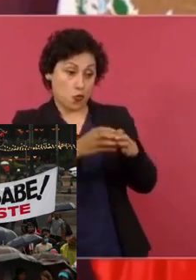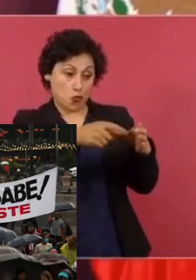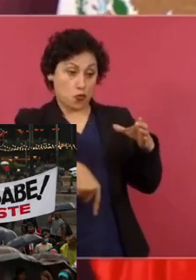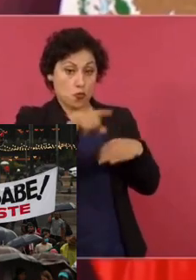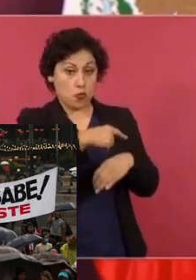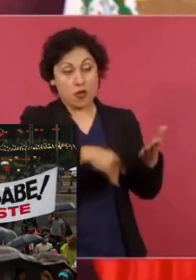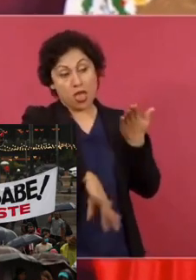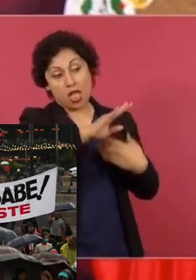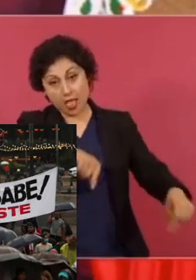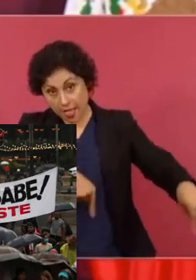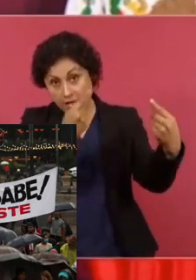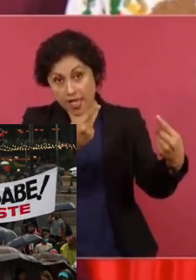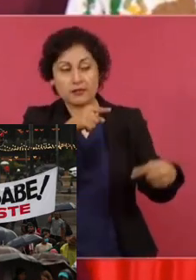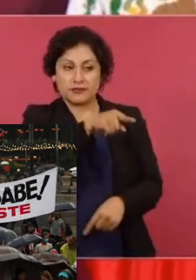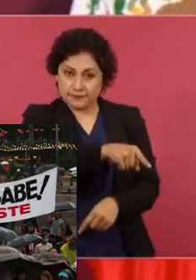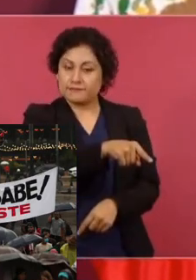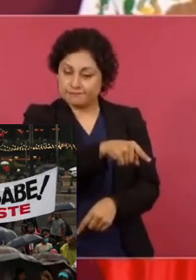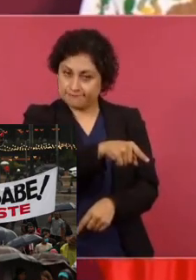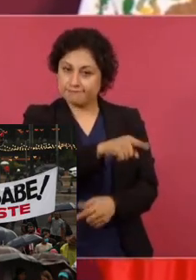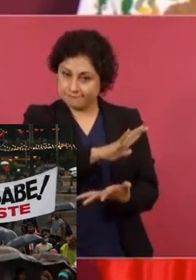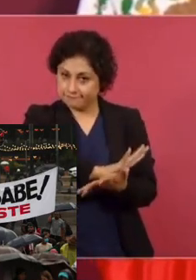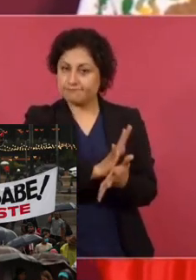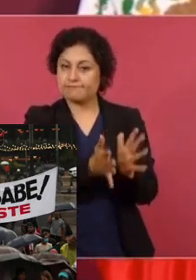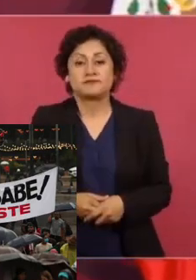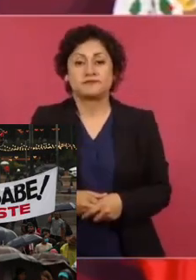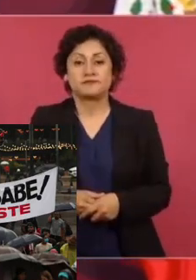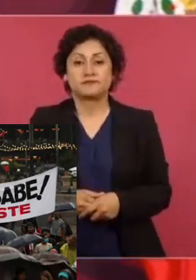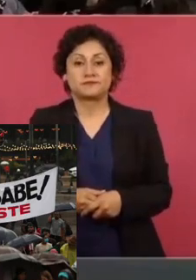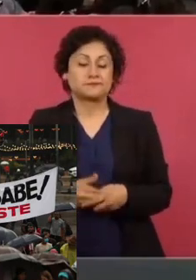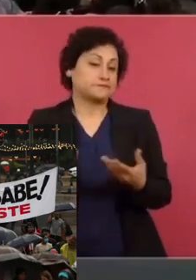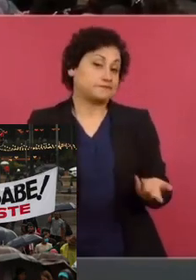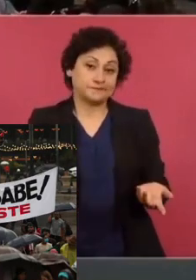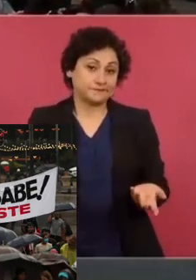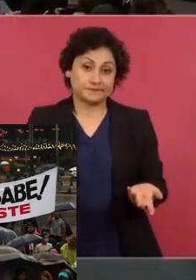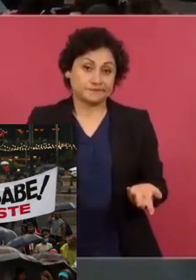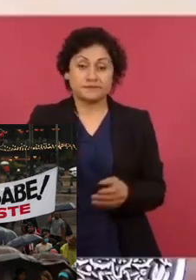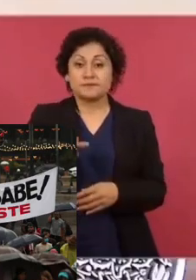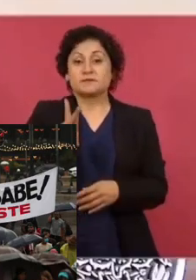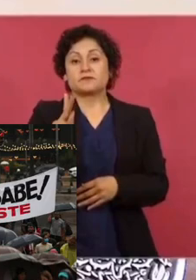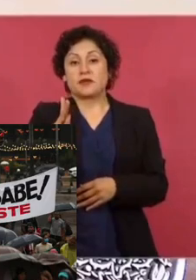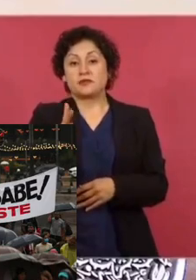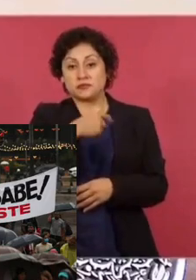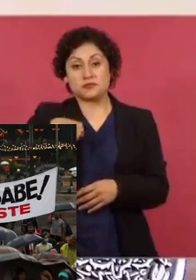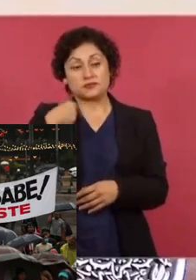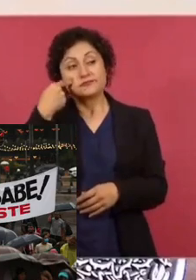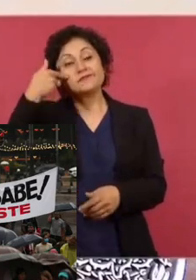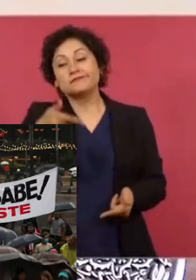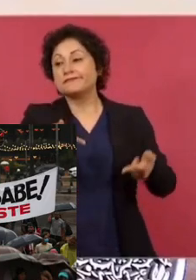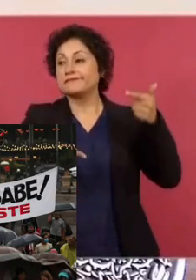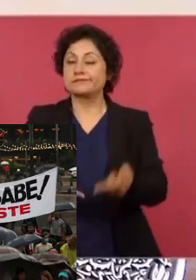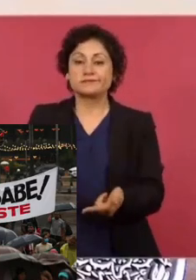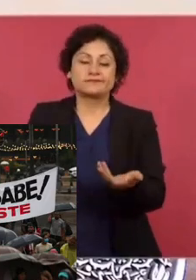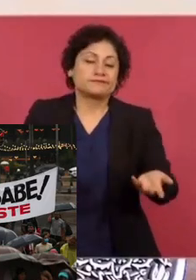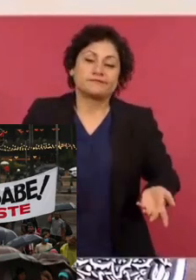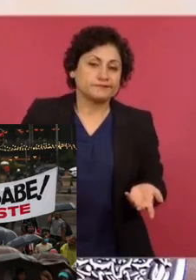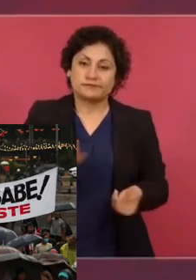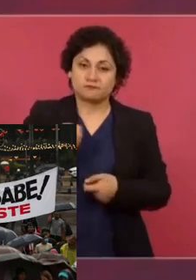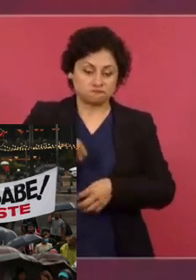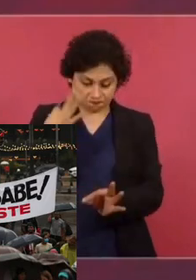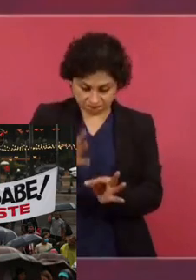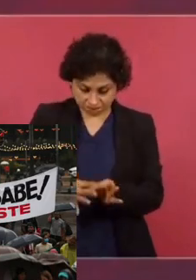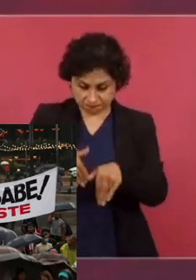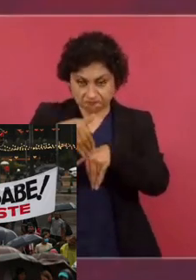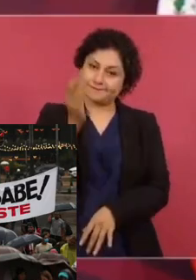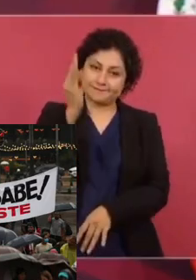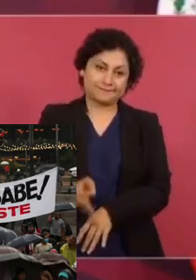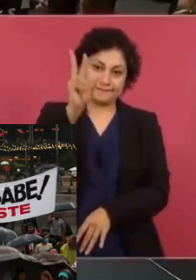adversarios quisieran que nosotros fracasáramos. Pero nosotros vamos a seguir actuando con rectitud y